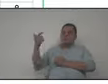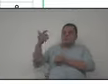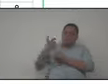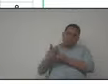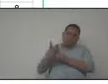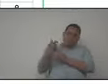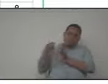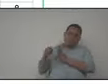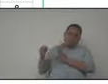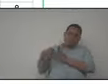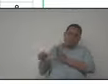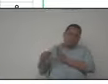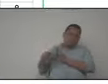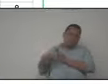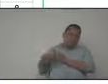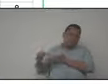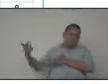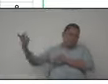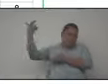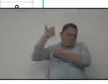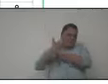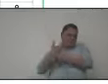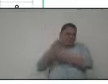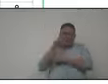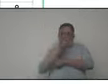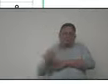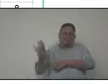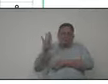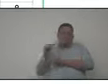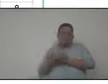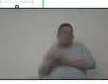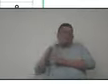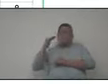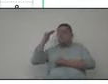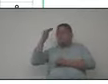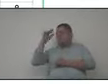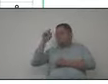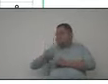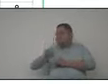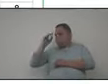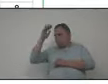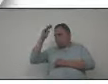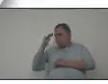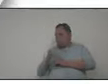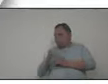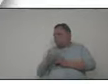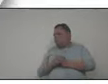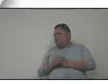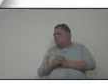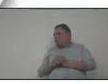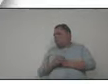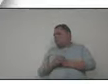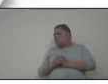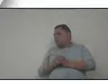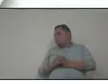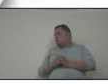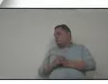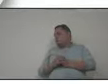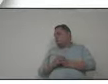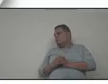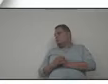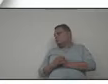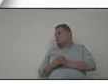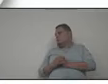superintendencia en este momento, es demasiado alta. ¿Cuáles son los macromotivos? O sea, ustedes tienen una